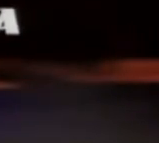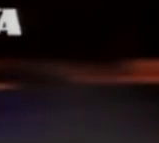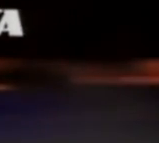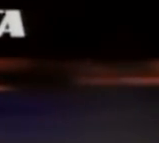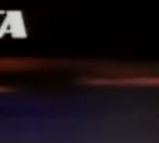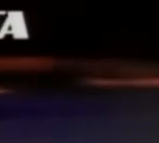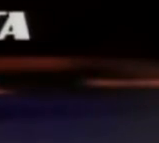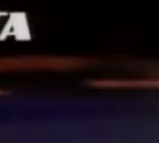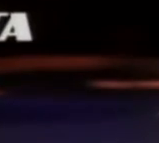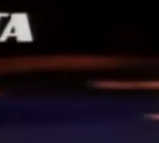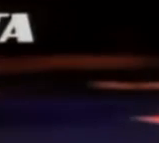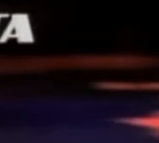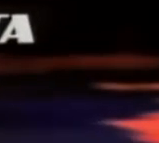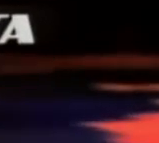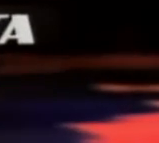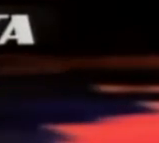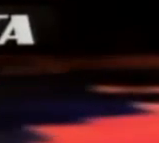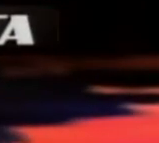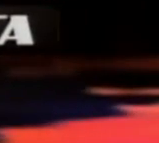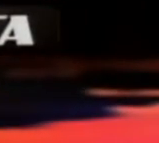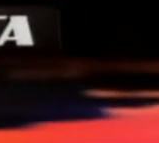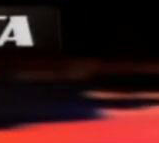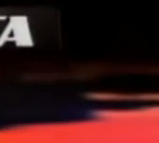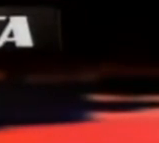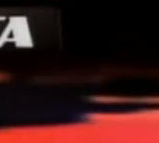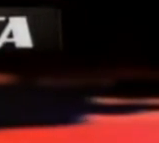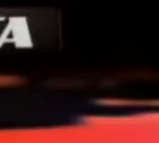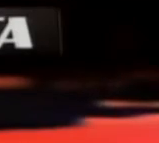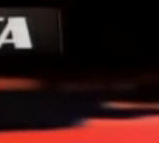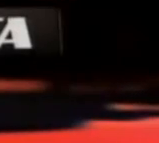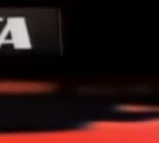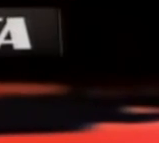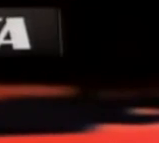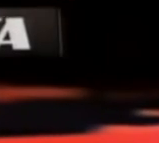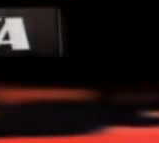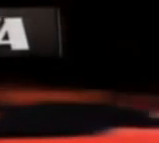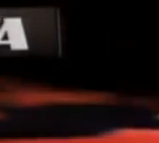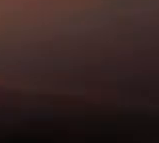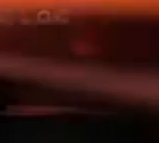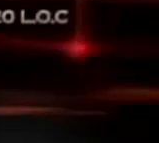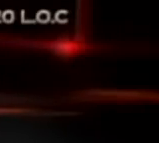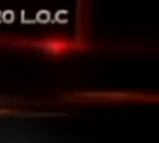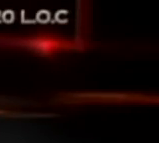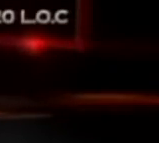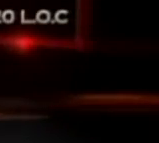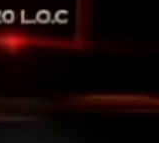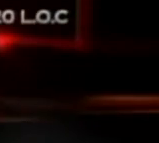Telerama Noticias presenta su segmento Entrevista.